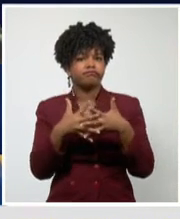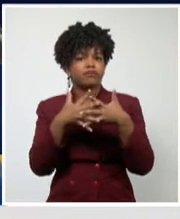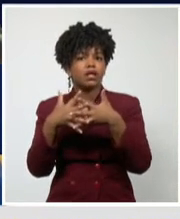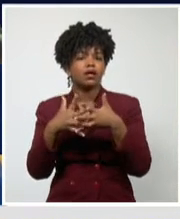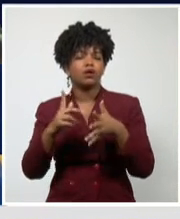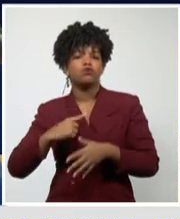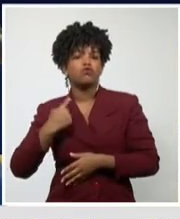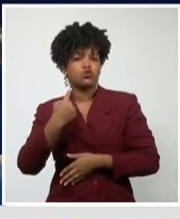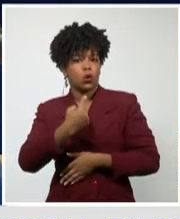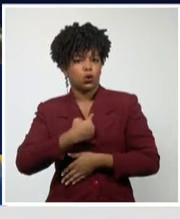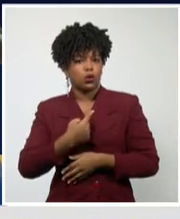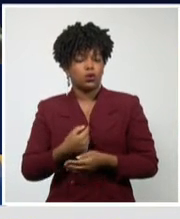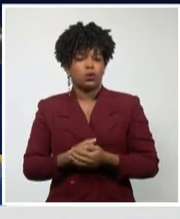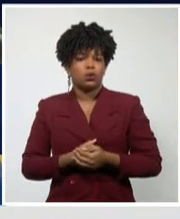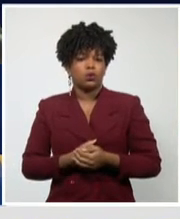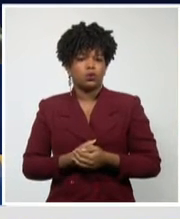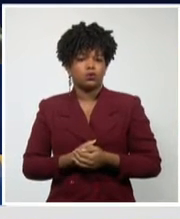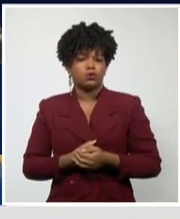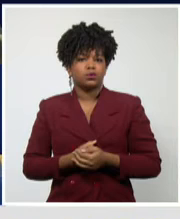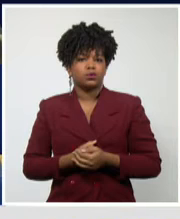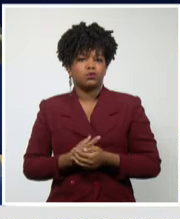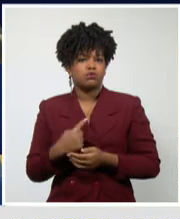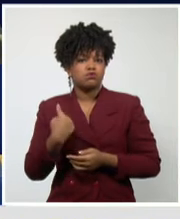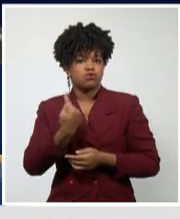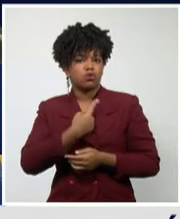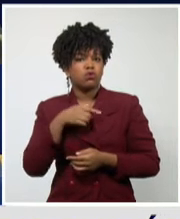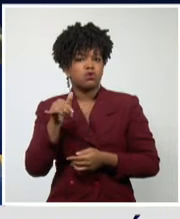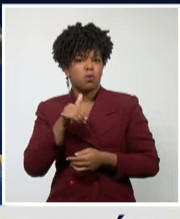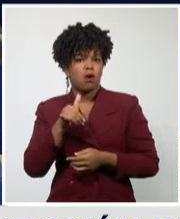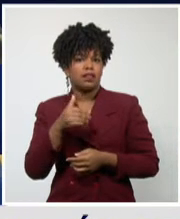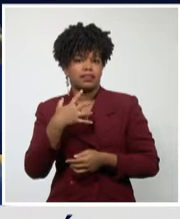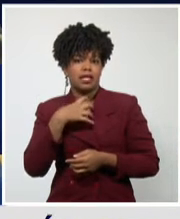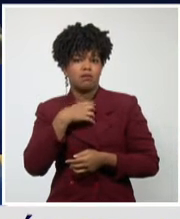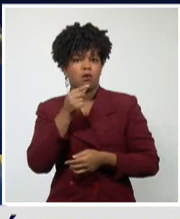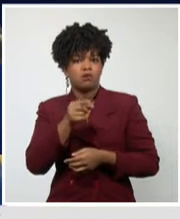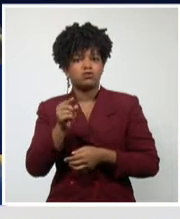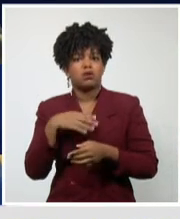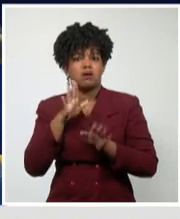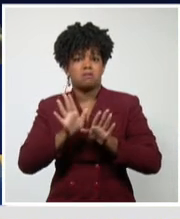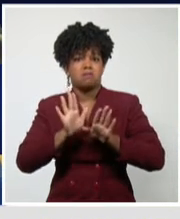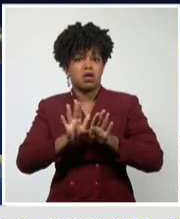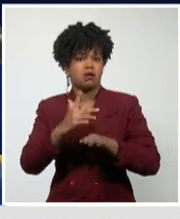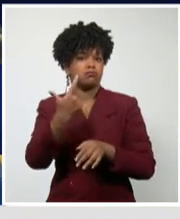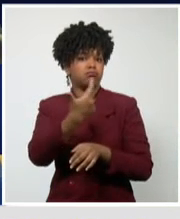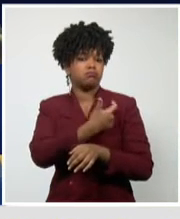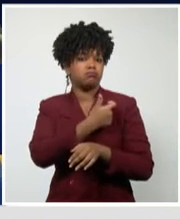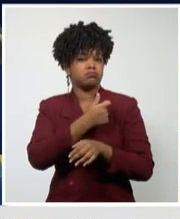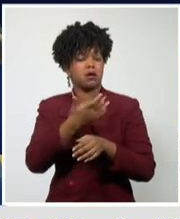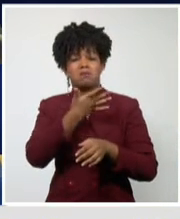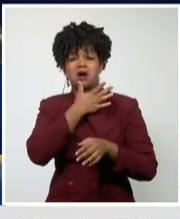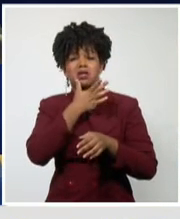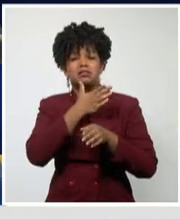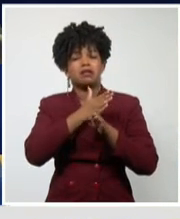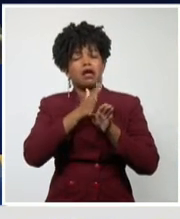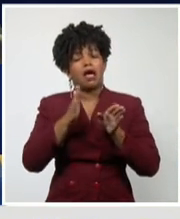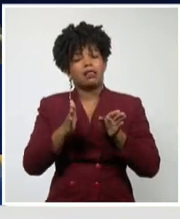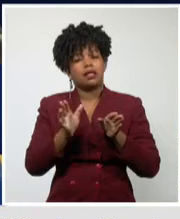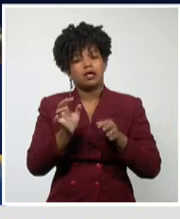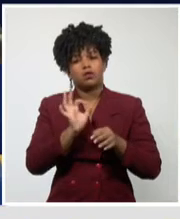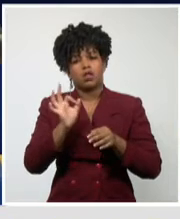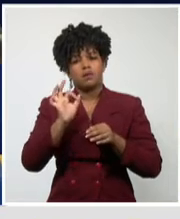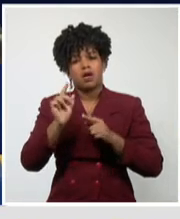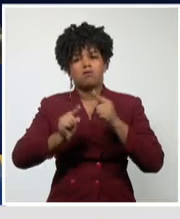estamos con nuestros candidatos vacunales, pues todo parece ser que hasta mediados del año que viene no se